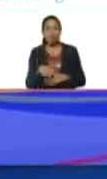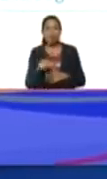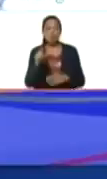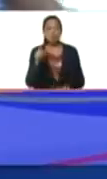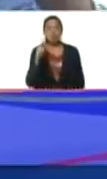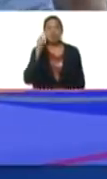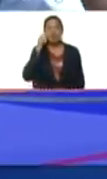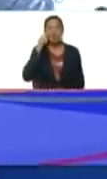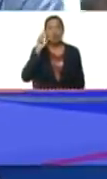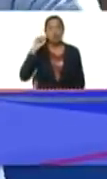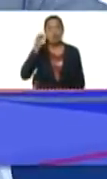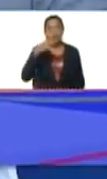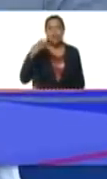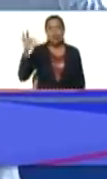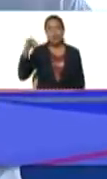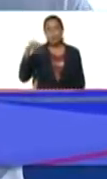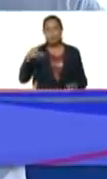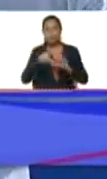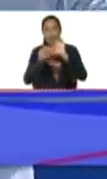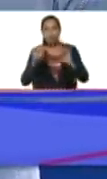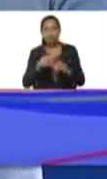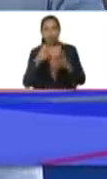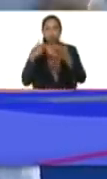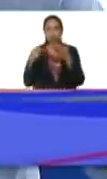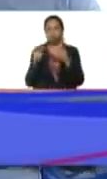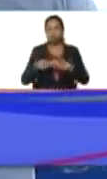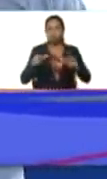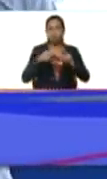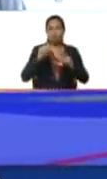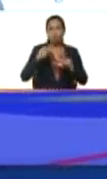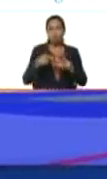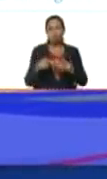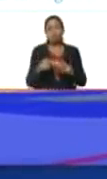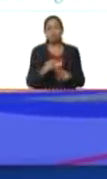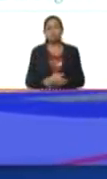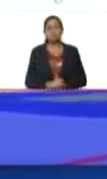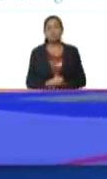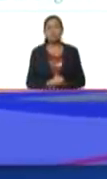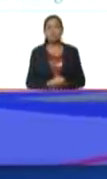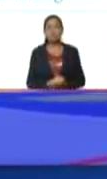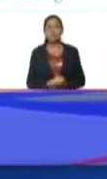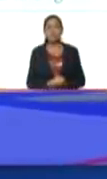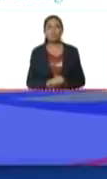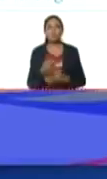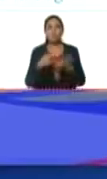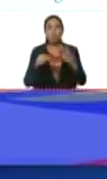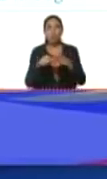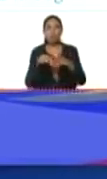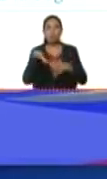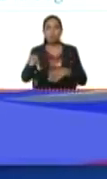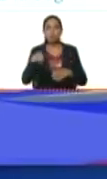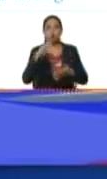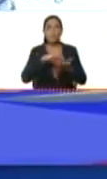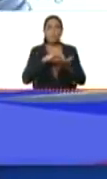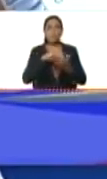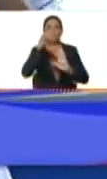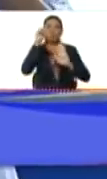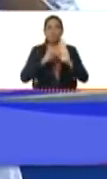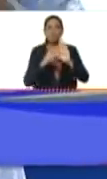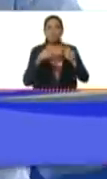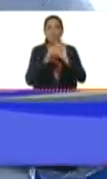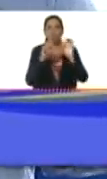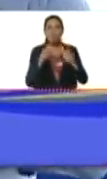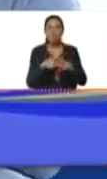Guatire, en Barlovento, en los Altos Mirandinos, en Valles del Tuy y en el área metropolitana. Y hemos disminuido en más de un